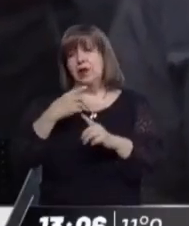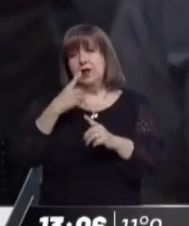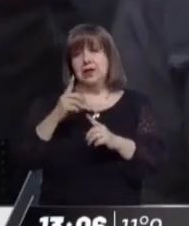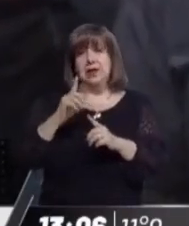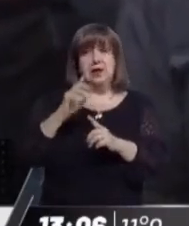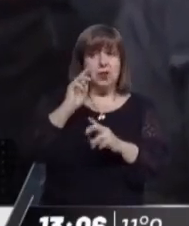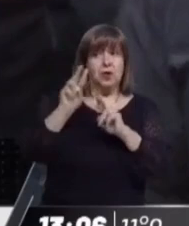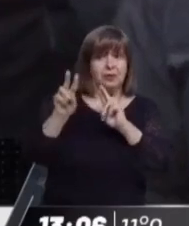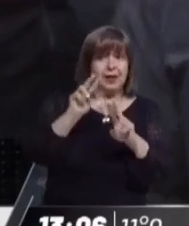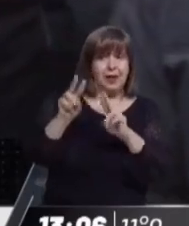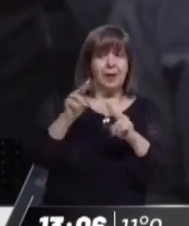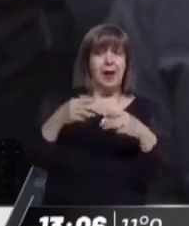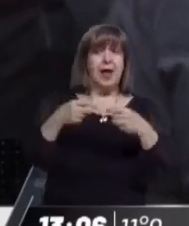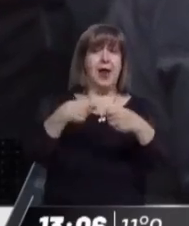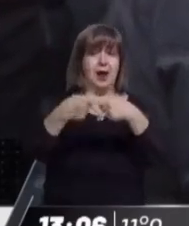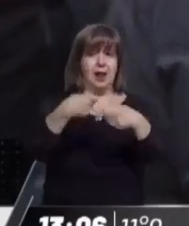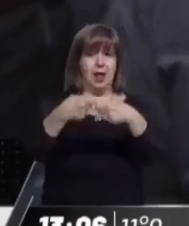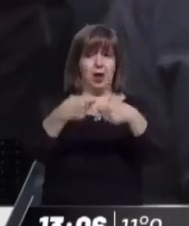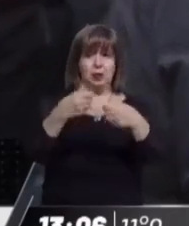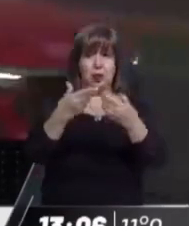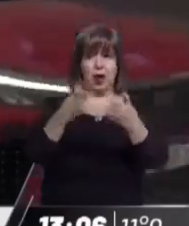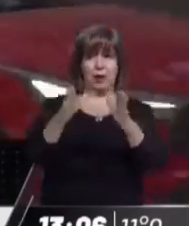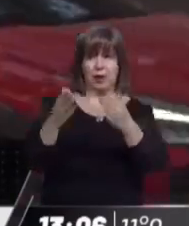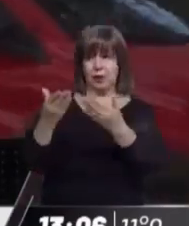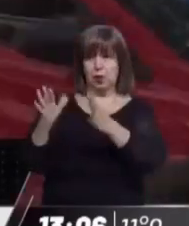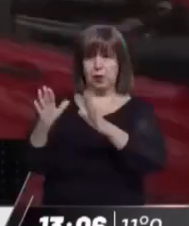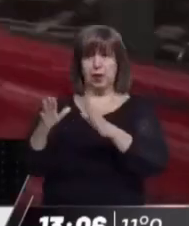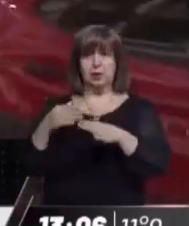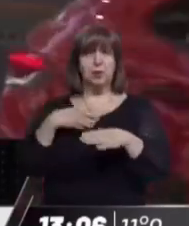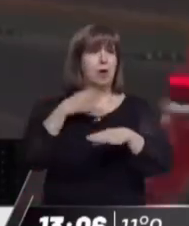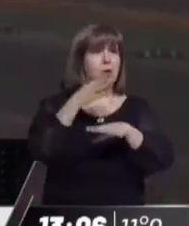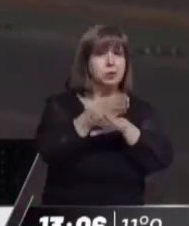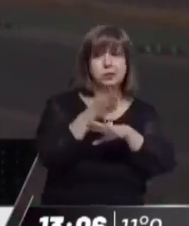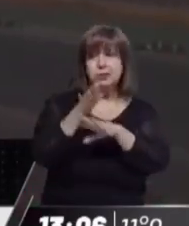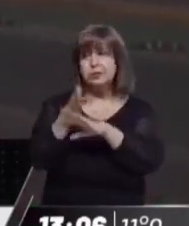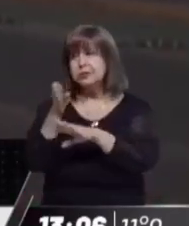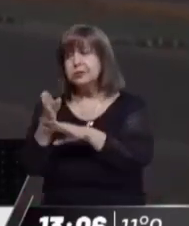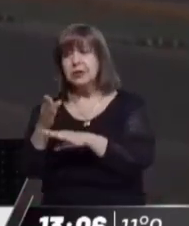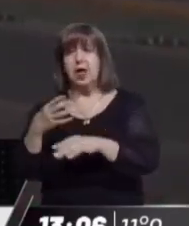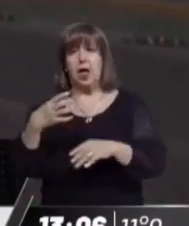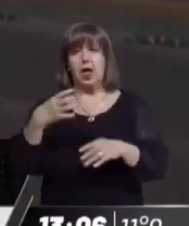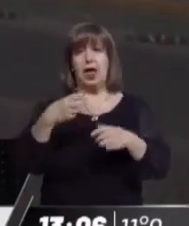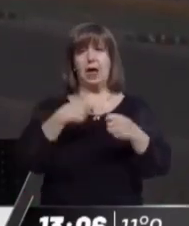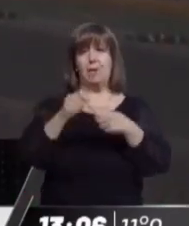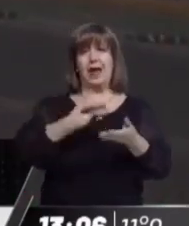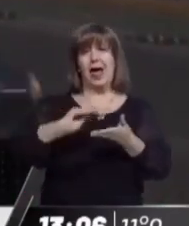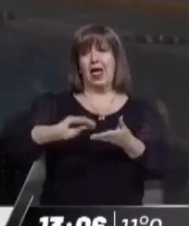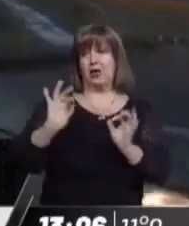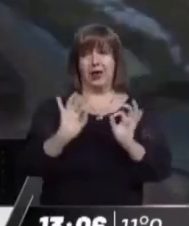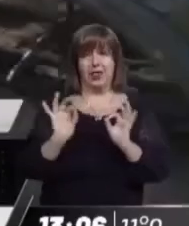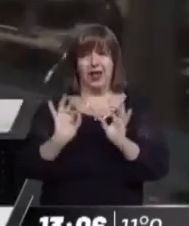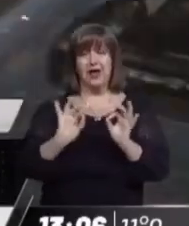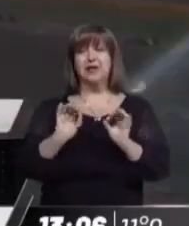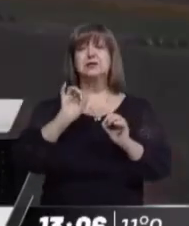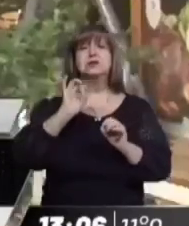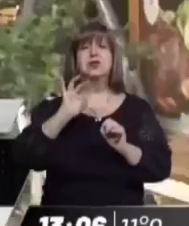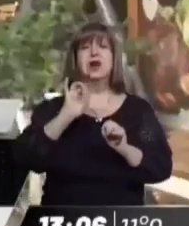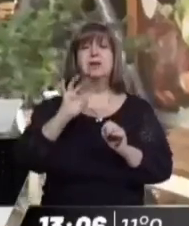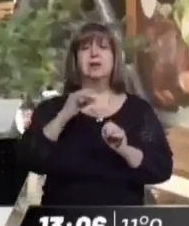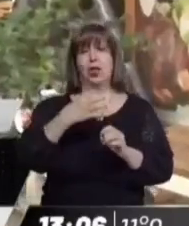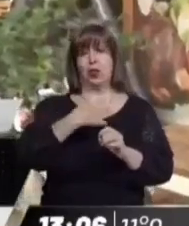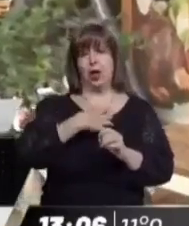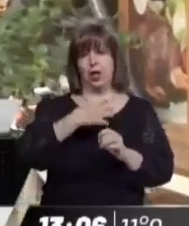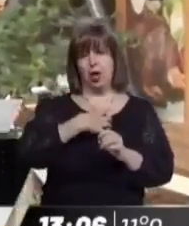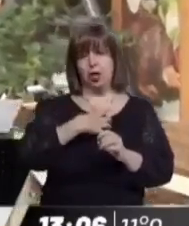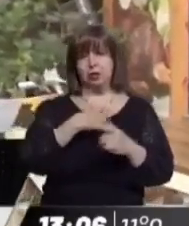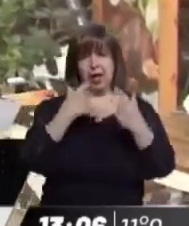ustedes mismos están diciendo que están los comercios abiertos, pero no hay trabajadores, lo están atendiendo los dueños de acá en el centro.